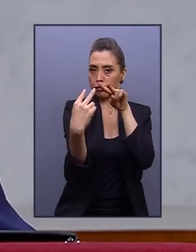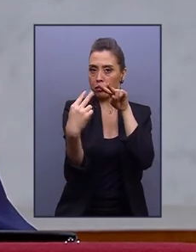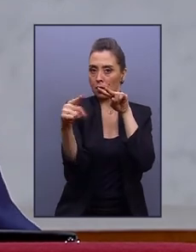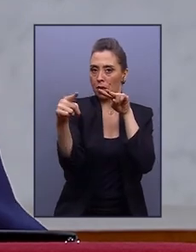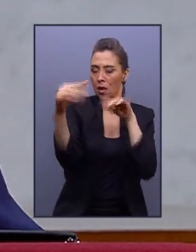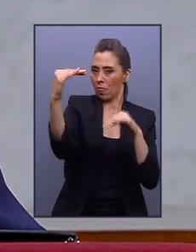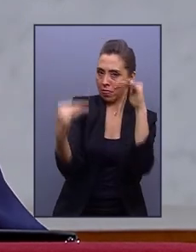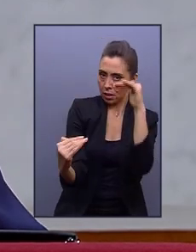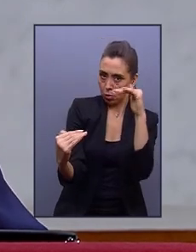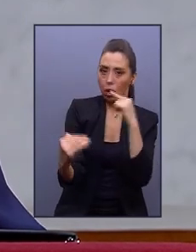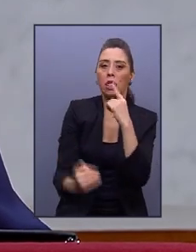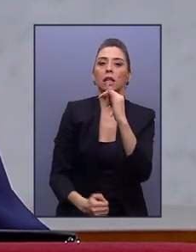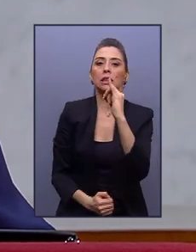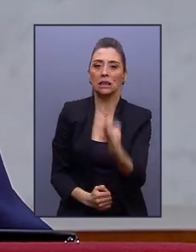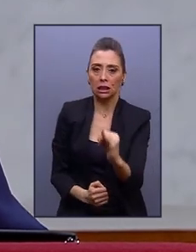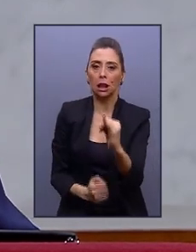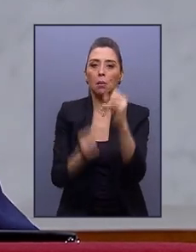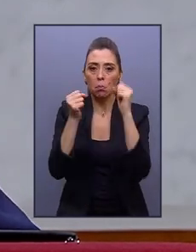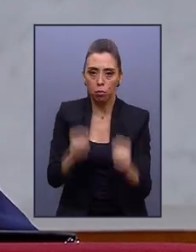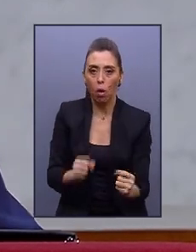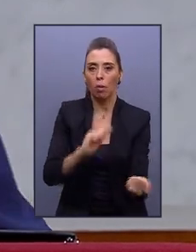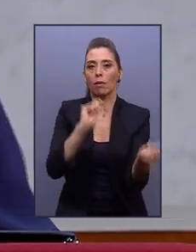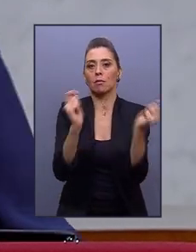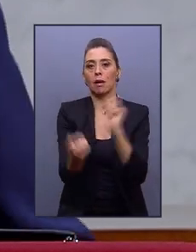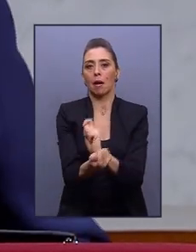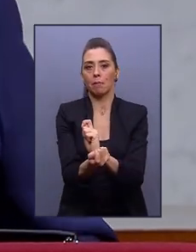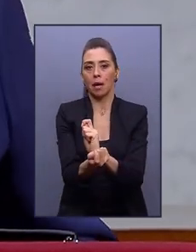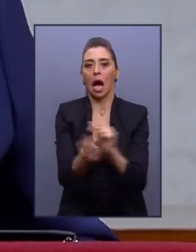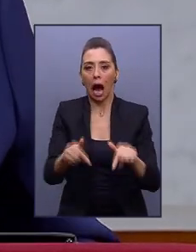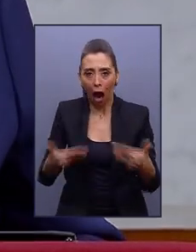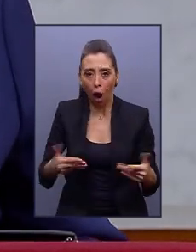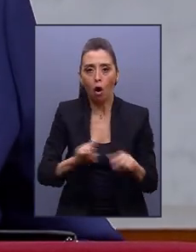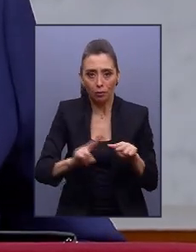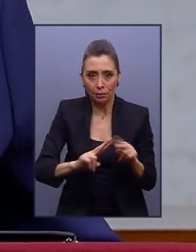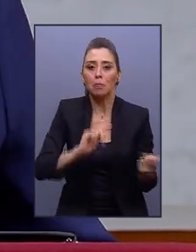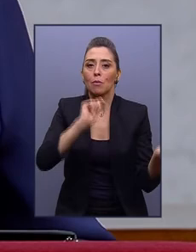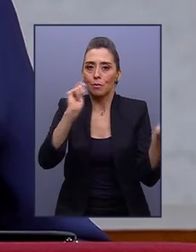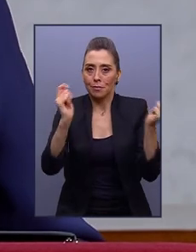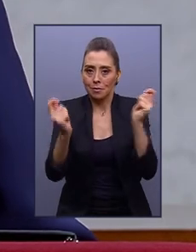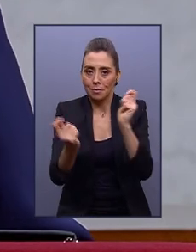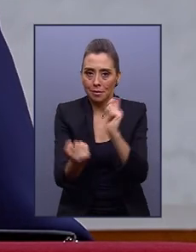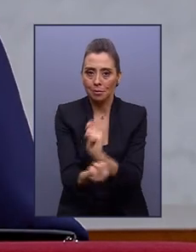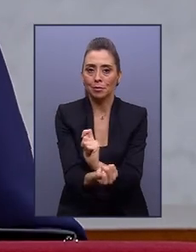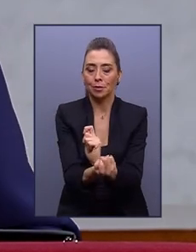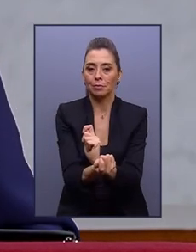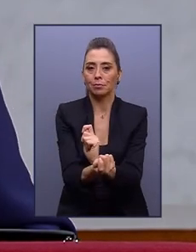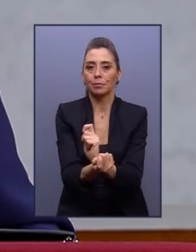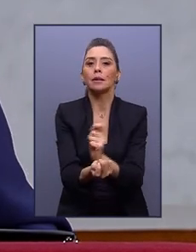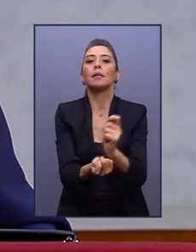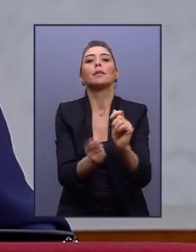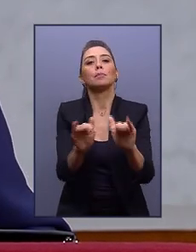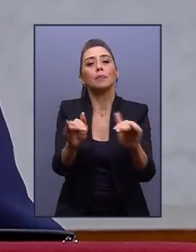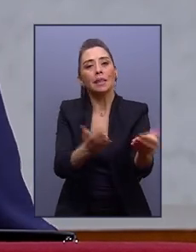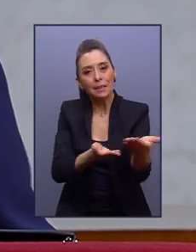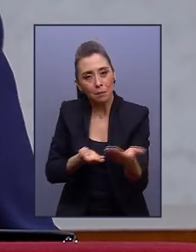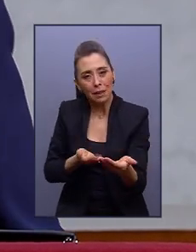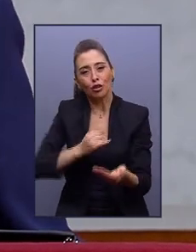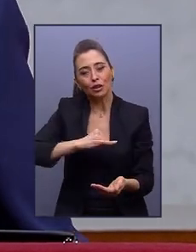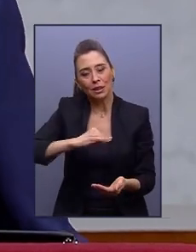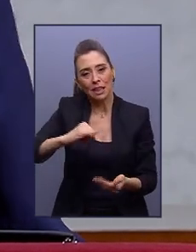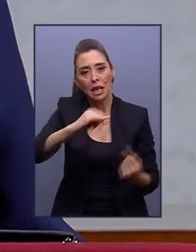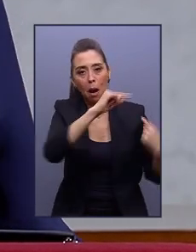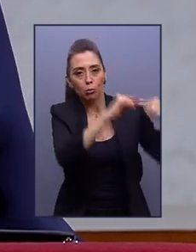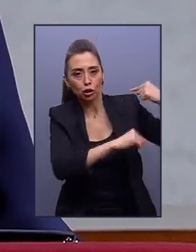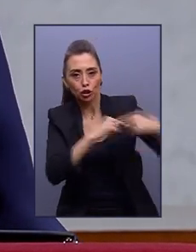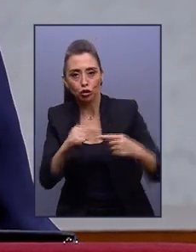desigualdad y decir, sí, podemos cambiar y estamos cambiando. Los invito a continuar la